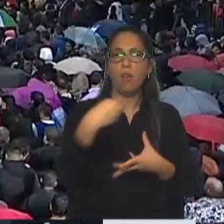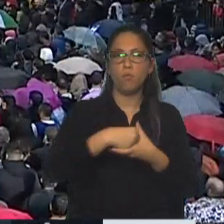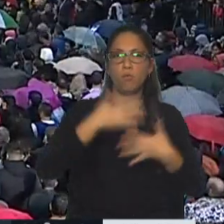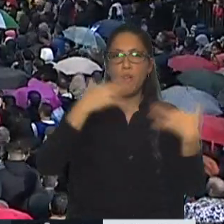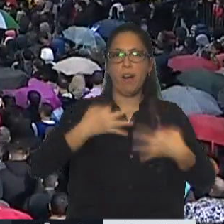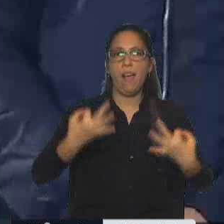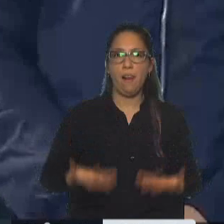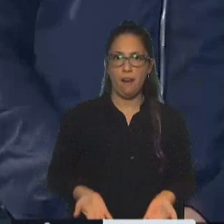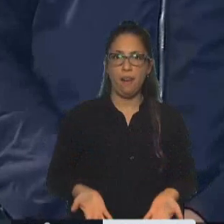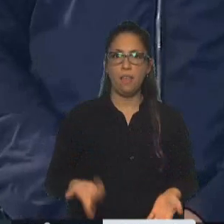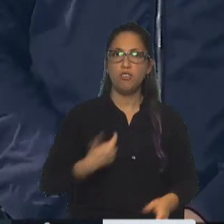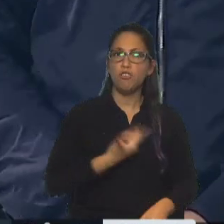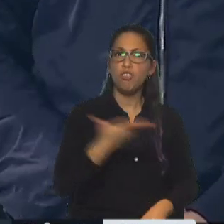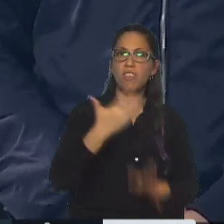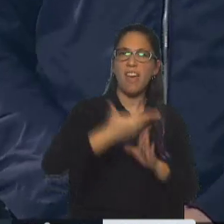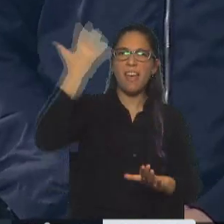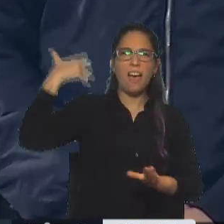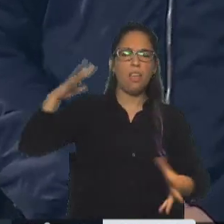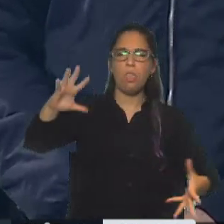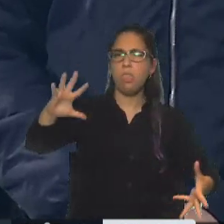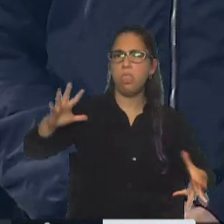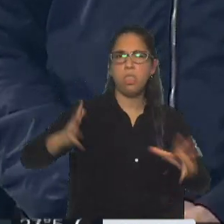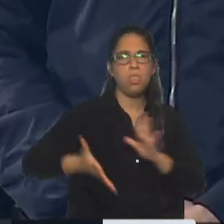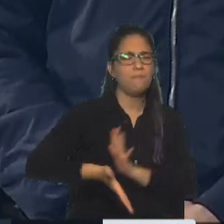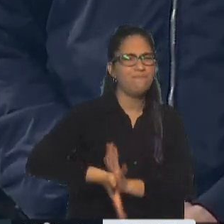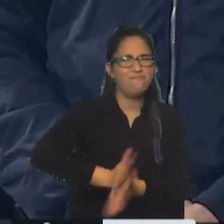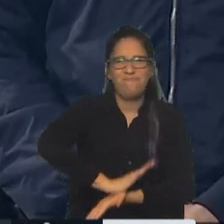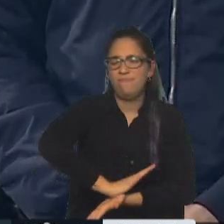para una sociedad que había sido devastada